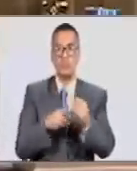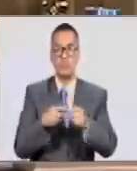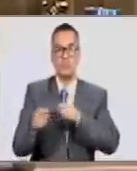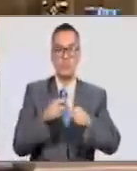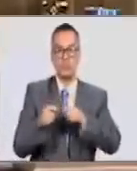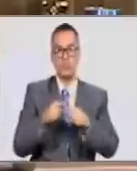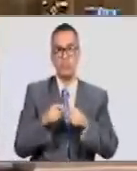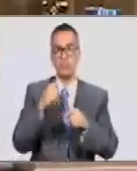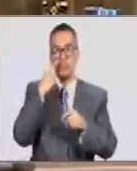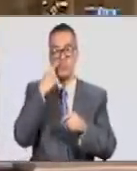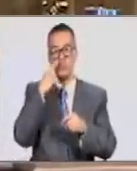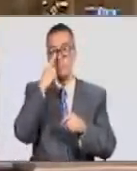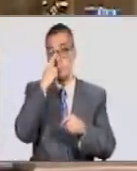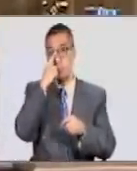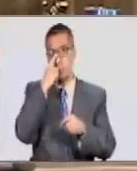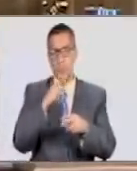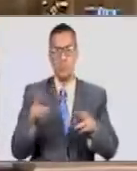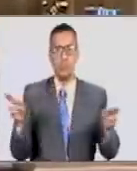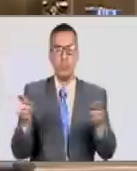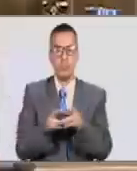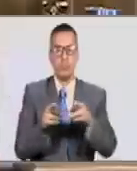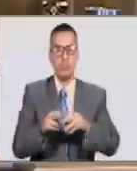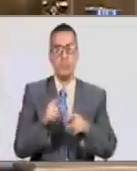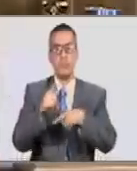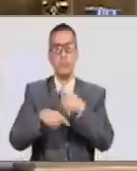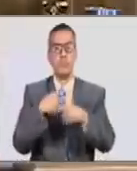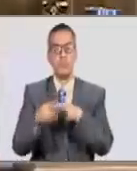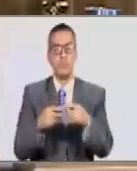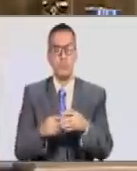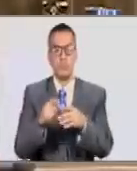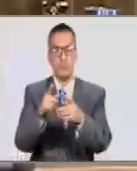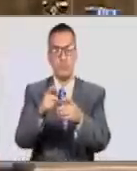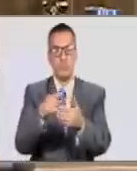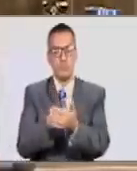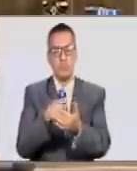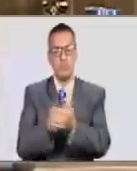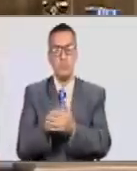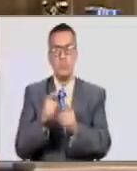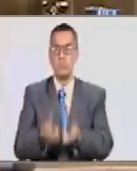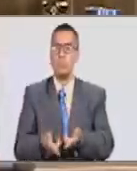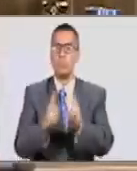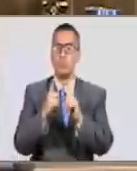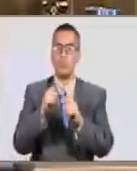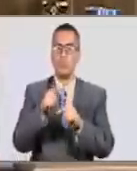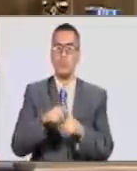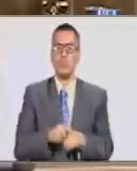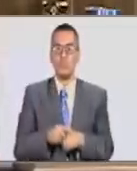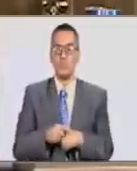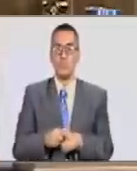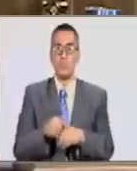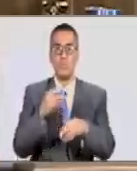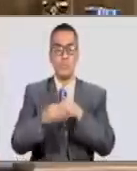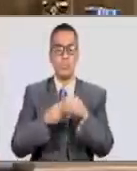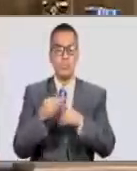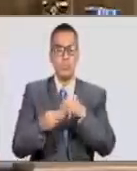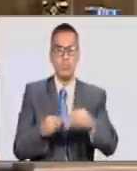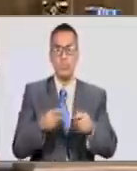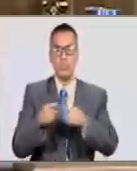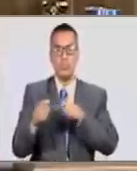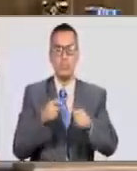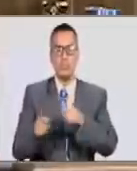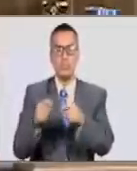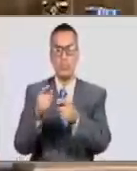trámites expeditos y simplificados para la emisión de licencias o autorizaciones para el ejercicio de